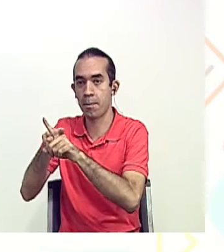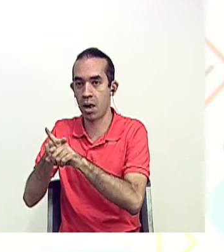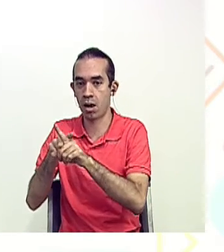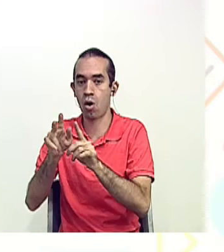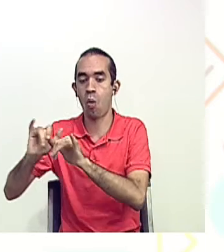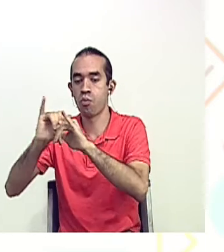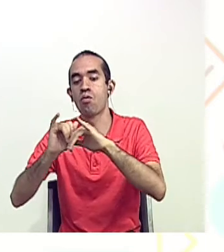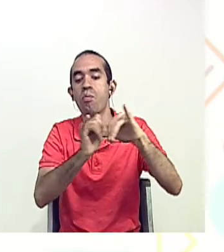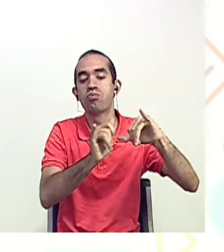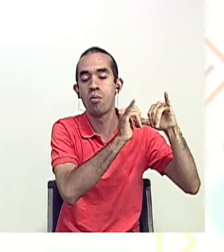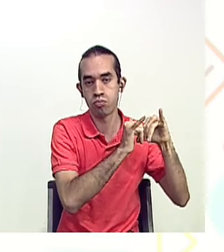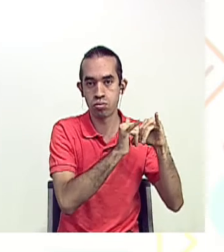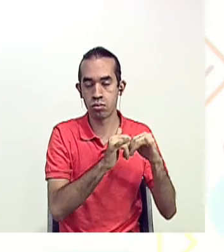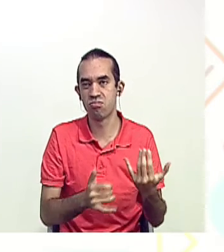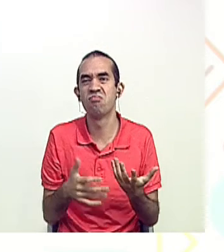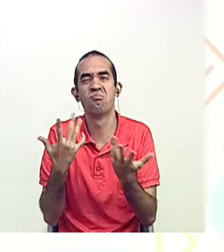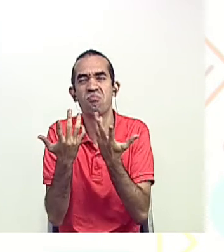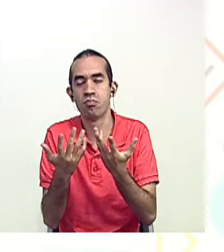Observemos.